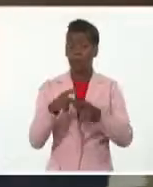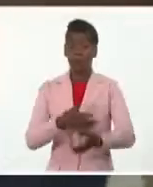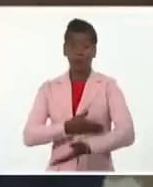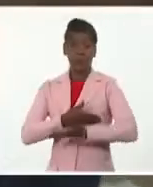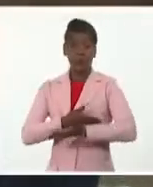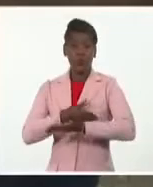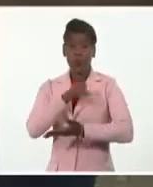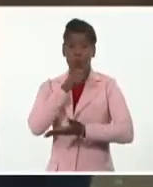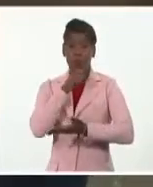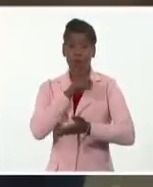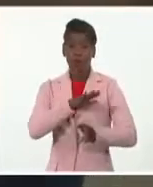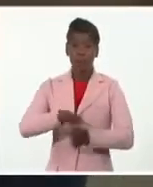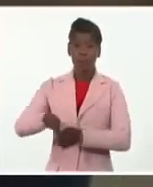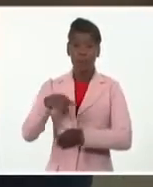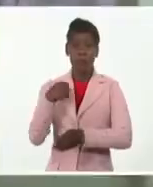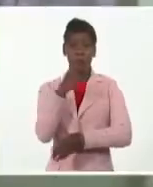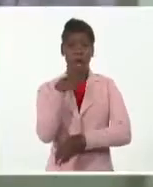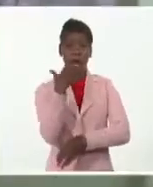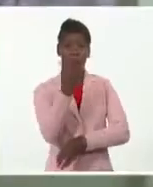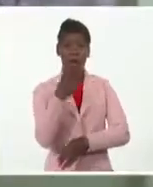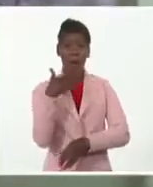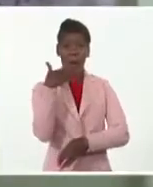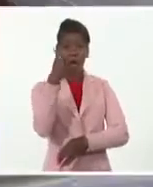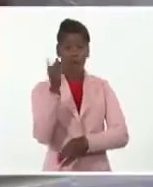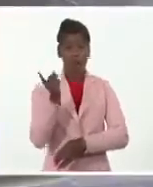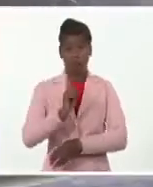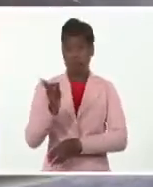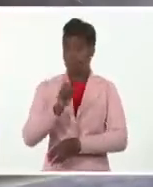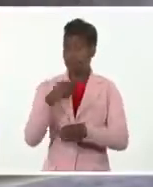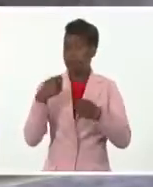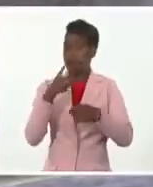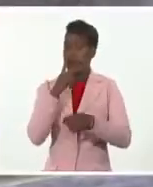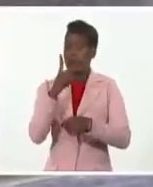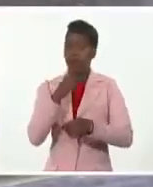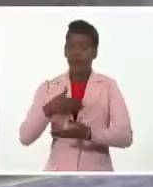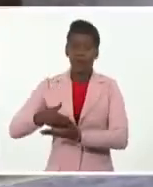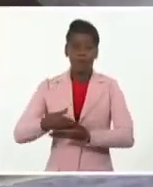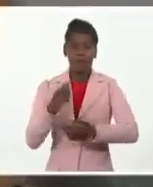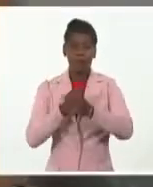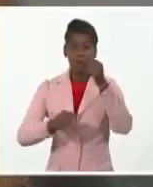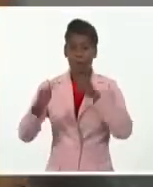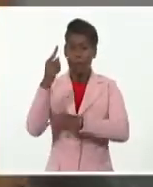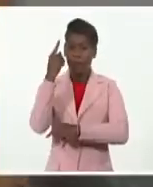las madres han de cumplir las medidas sanitarias que las alejarán del contagio a ellas